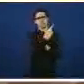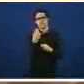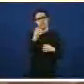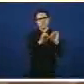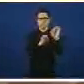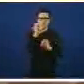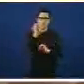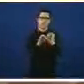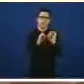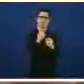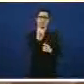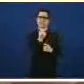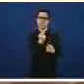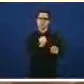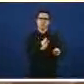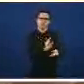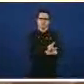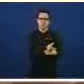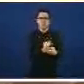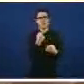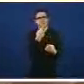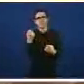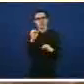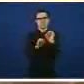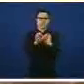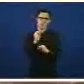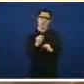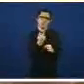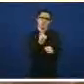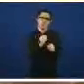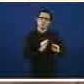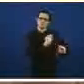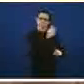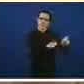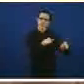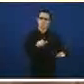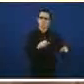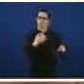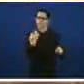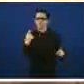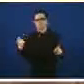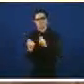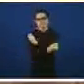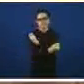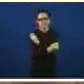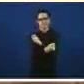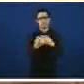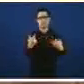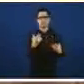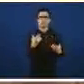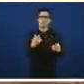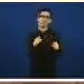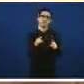100% dos cartos destas persoas Porque non nos parece todo elerável o doble raseiro que se está aplicando